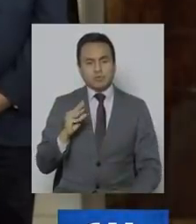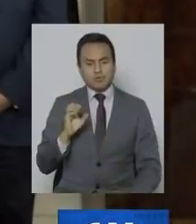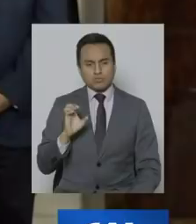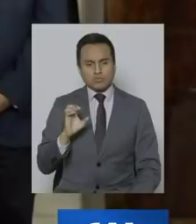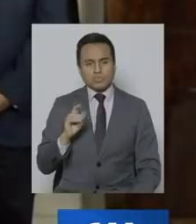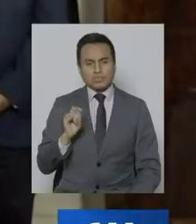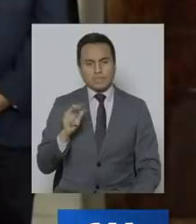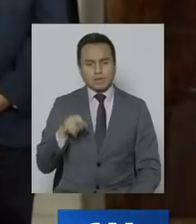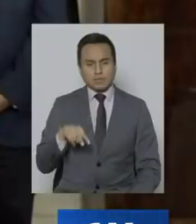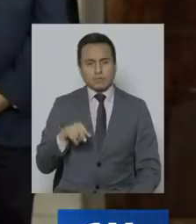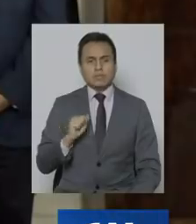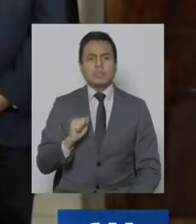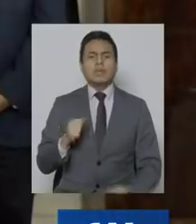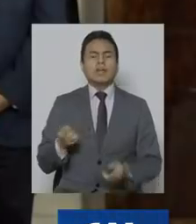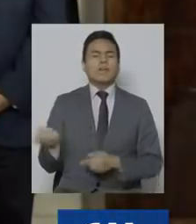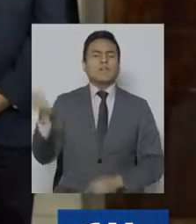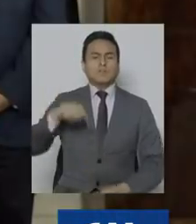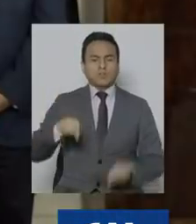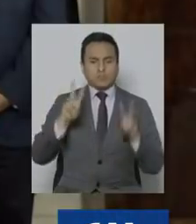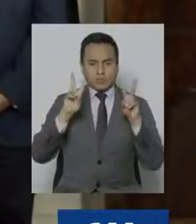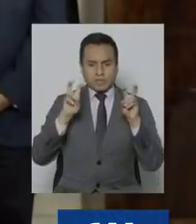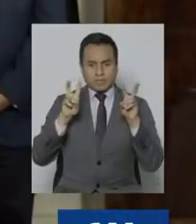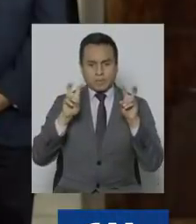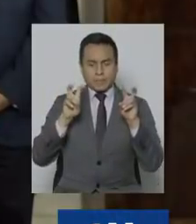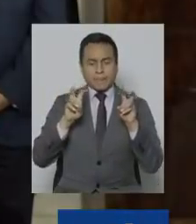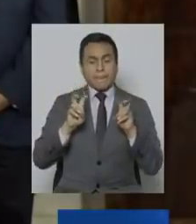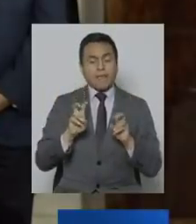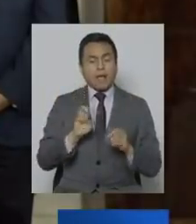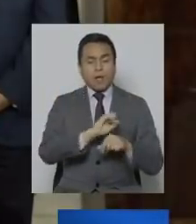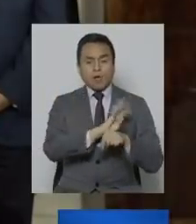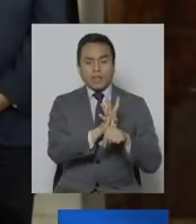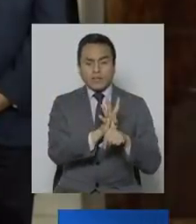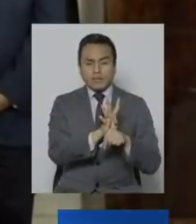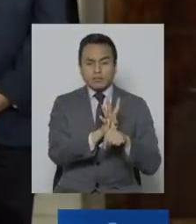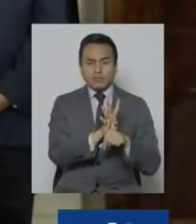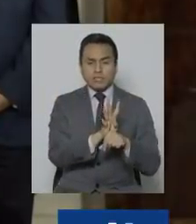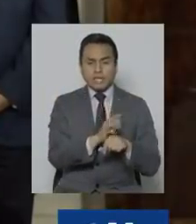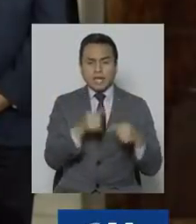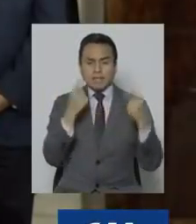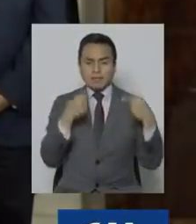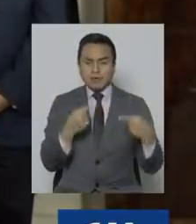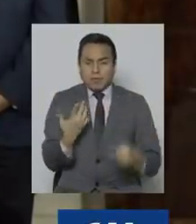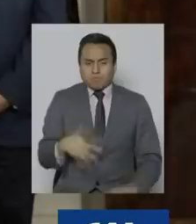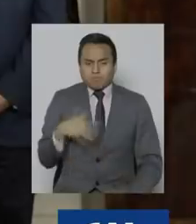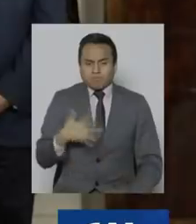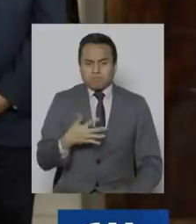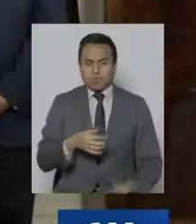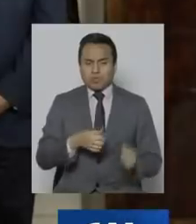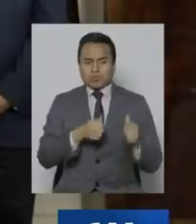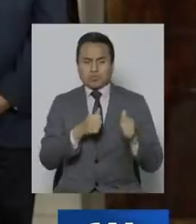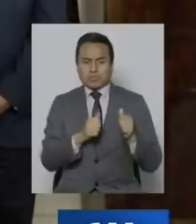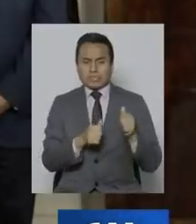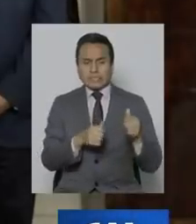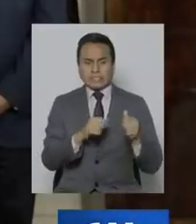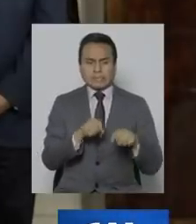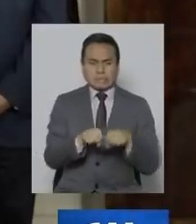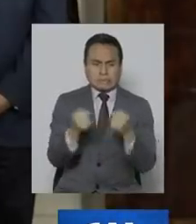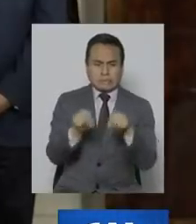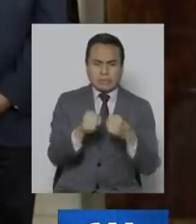Volviendo a nuestro tema, el coronavirus es un enemigo formidable, poderoso, destructivo,